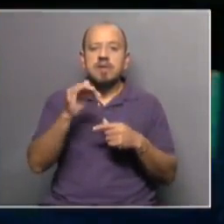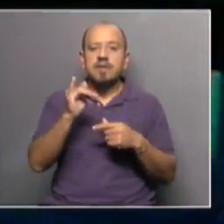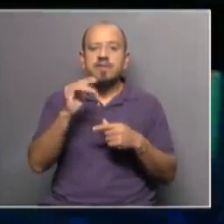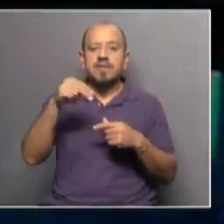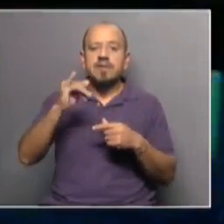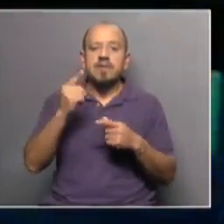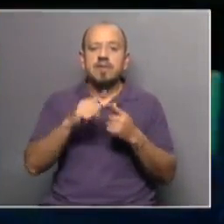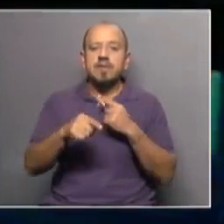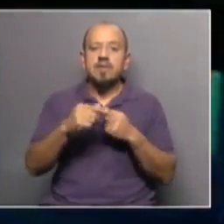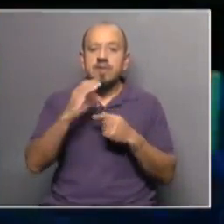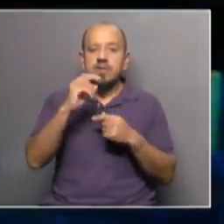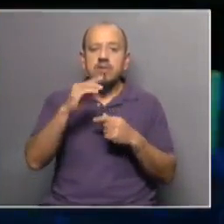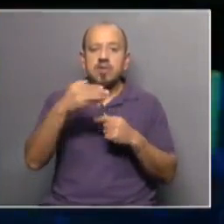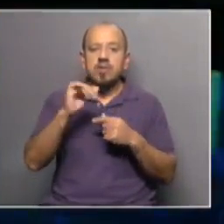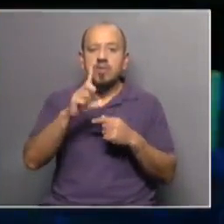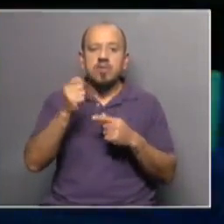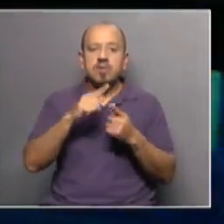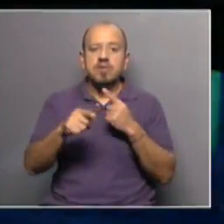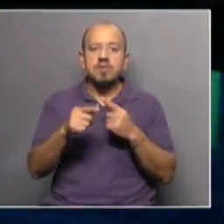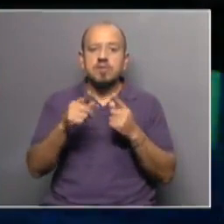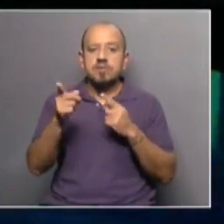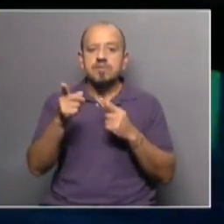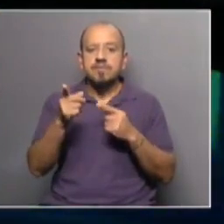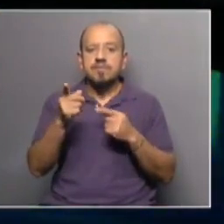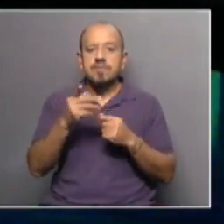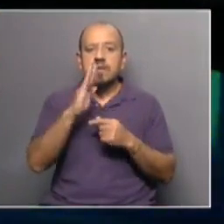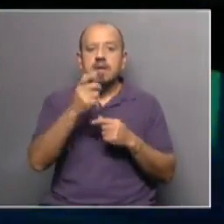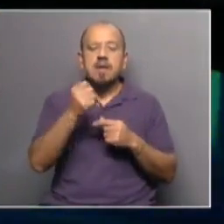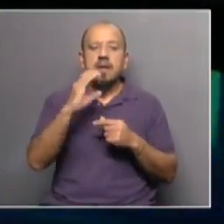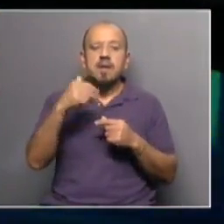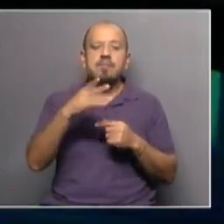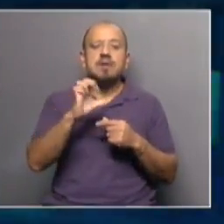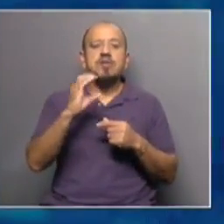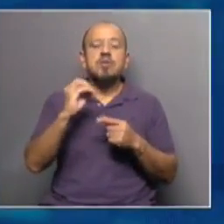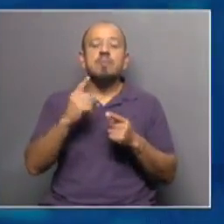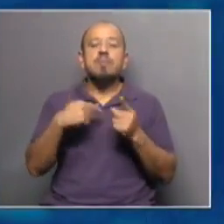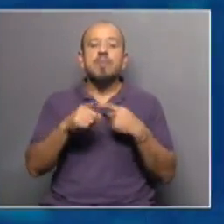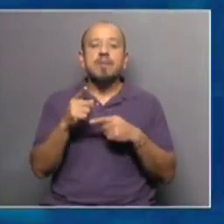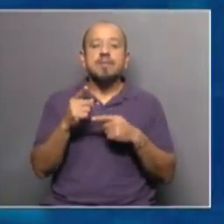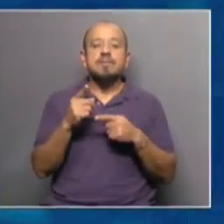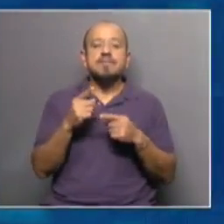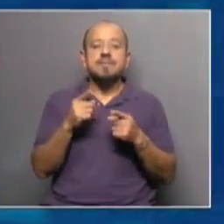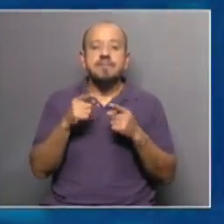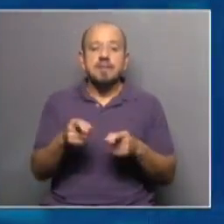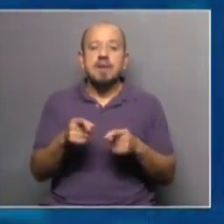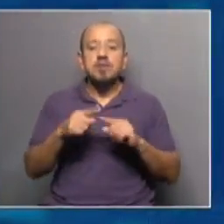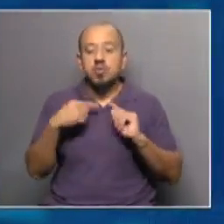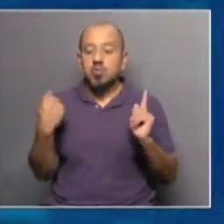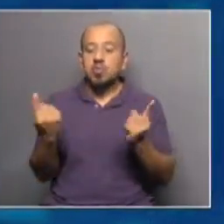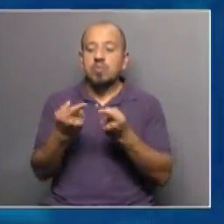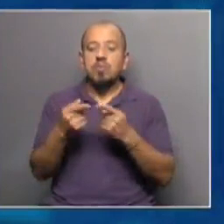Cubilla. Estaba Cubilla. ¿No? Que Cubilla era el gran delantero y era, digamos, de extracción pachequista, una mezcla interesante. Pero esos fenómenos colectivos